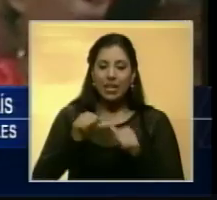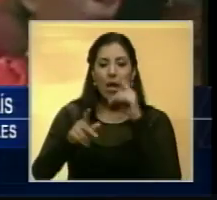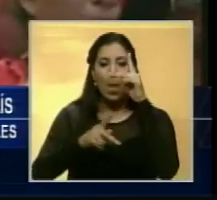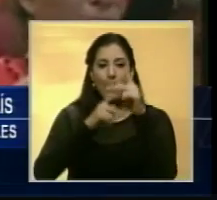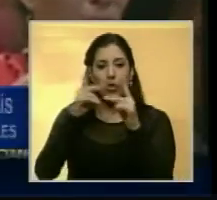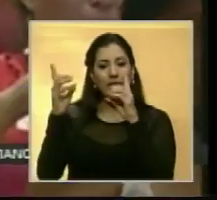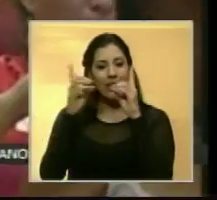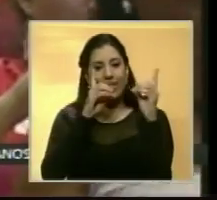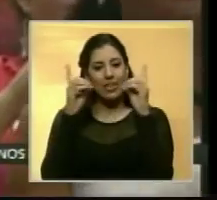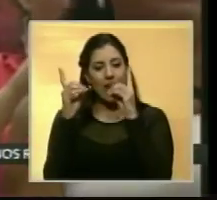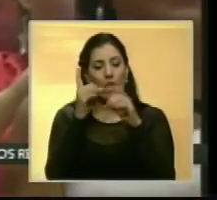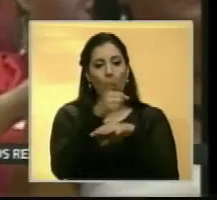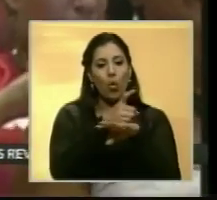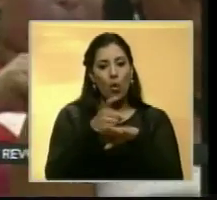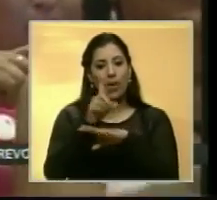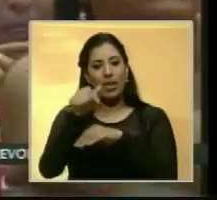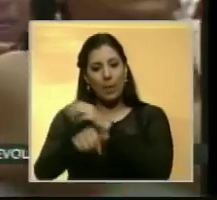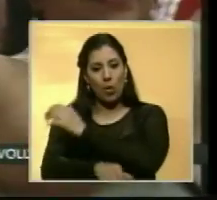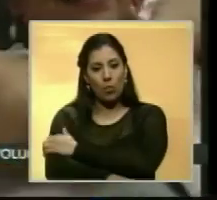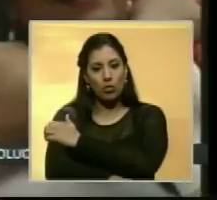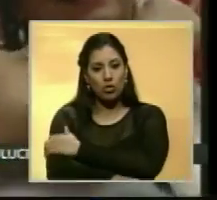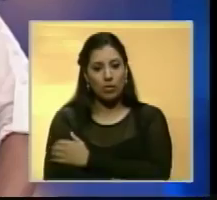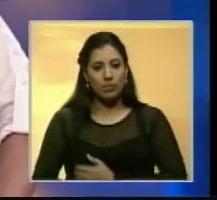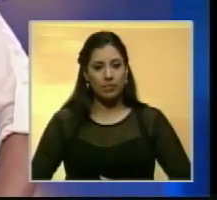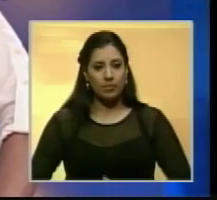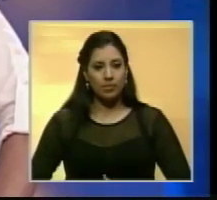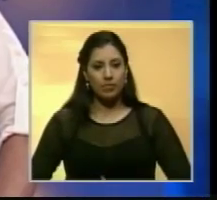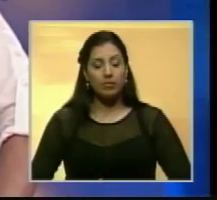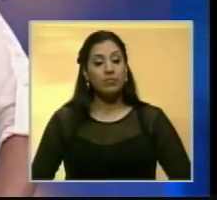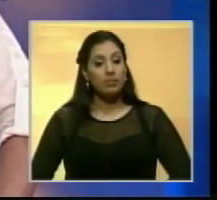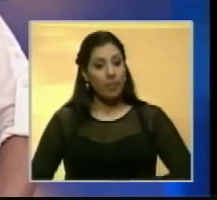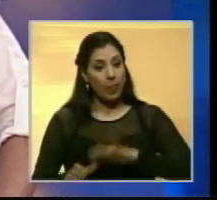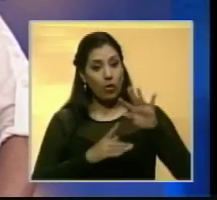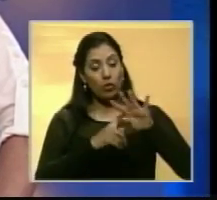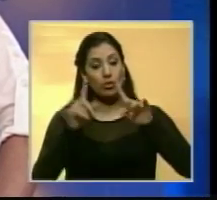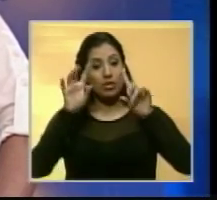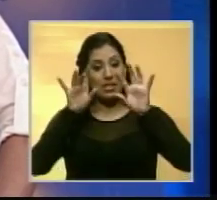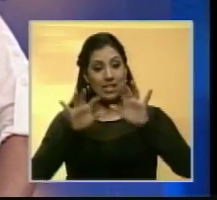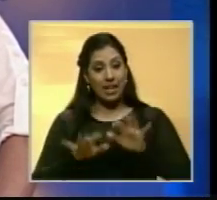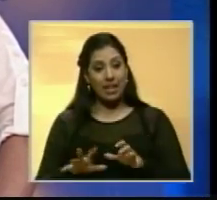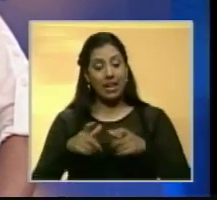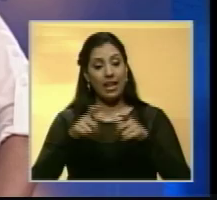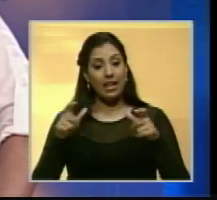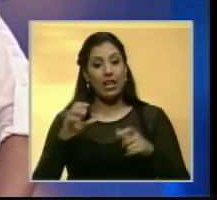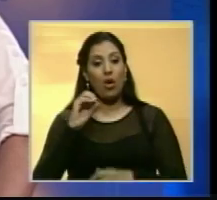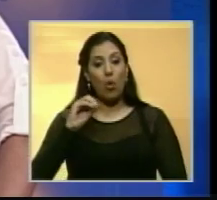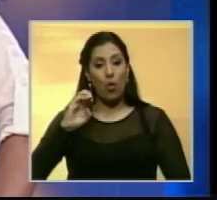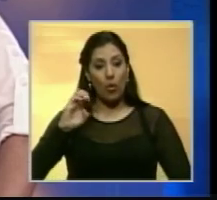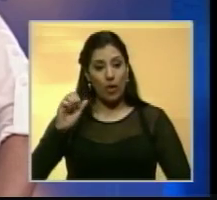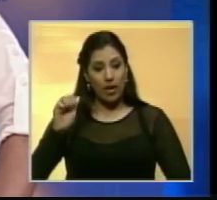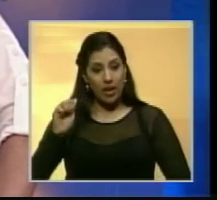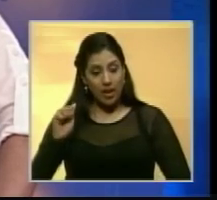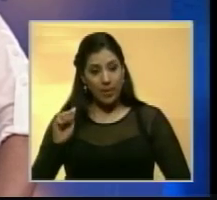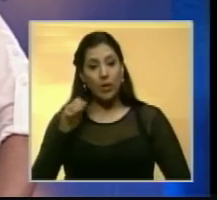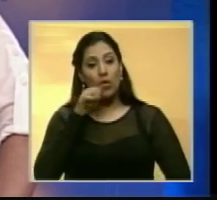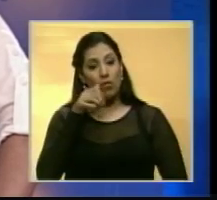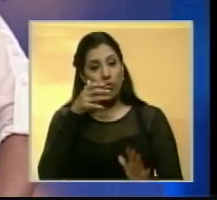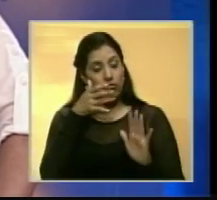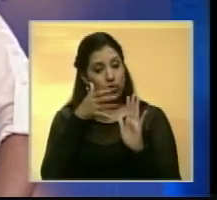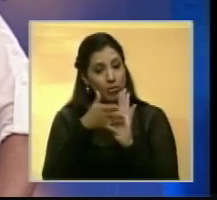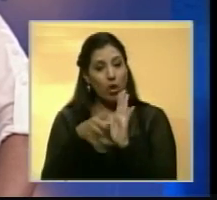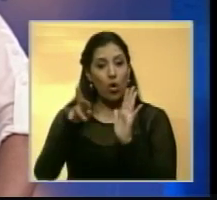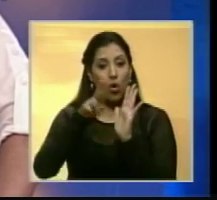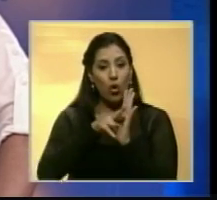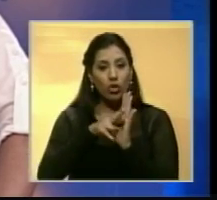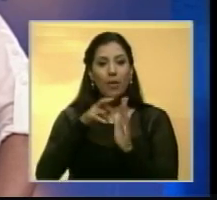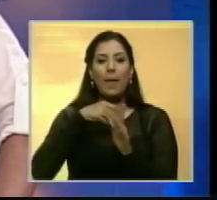proceso de diálogo entre gobierno y oposición. El secretario general de la Organización de Estados Americanos, Luis Almagro, ratificó